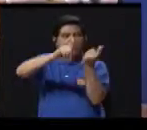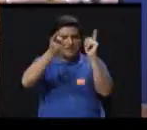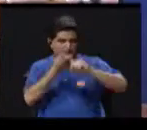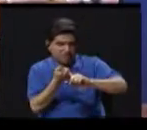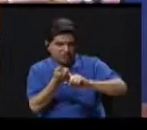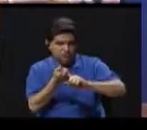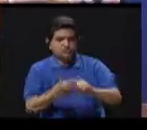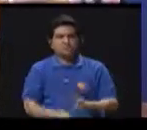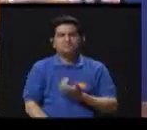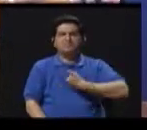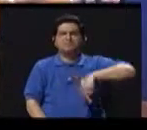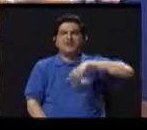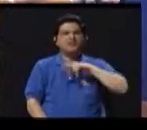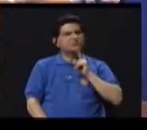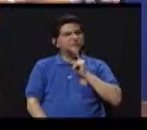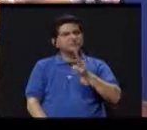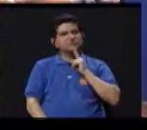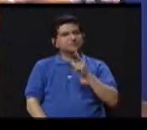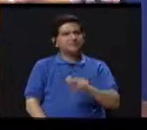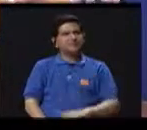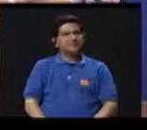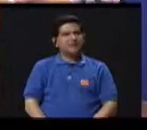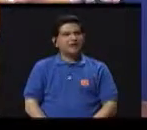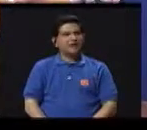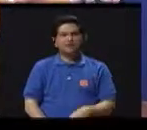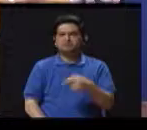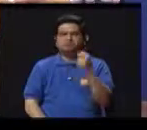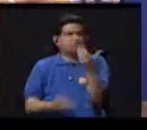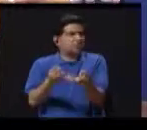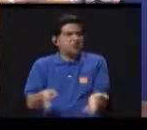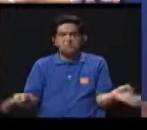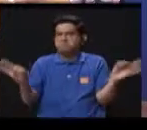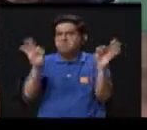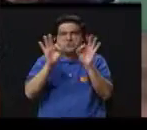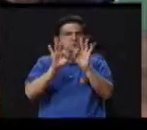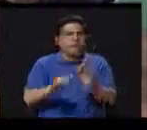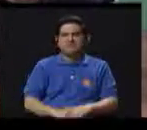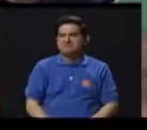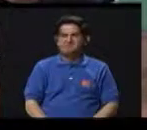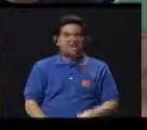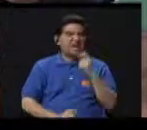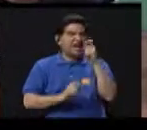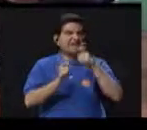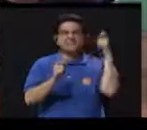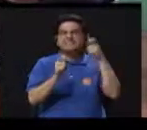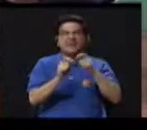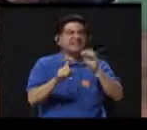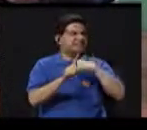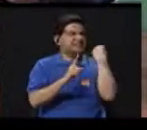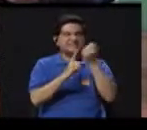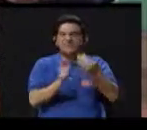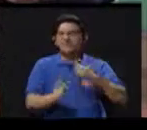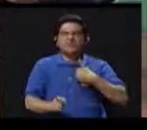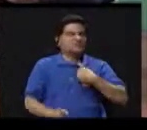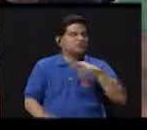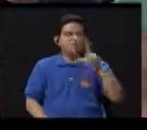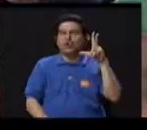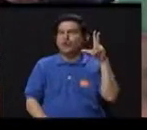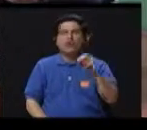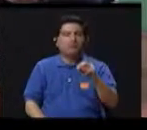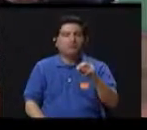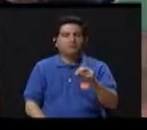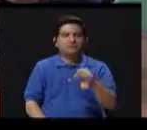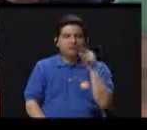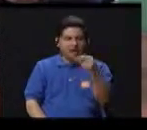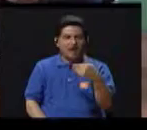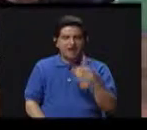y uh-huh, de sus amigos. Entonces, para nosotras en realidad era muy poco importante qué era específicamente la condición que tenían, uh-huh, y